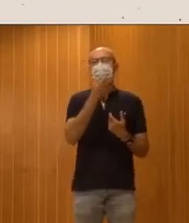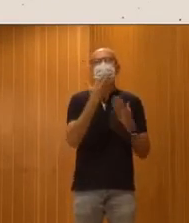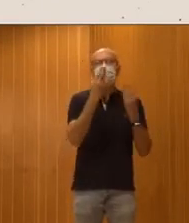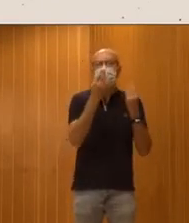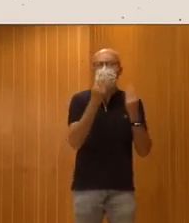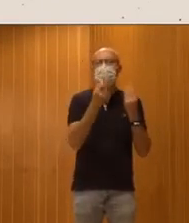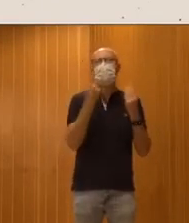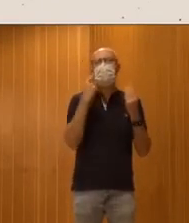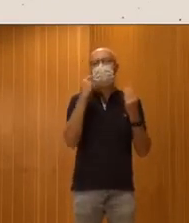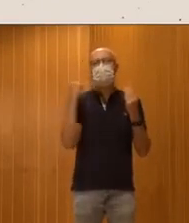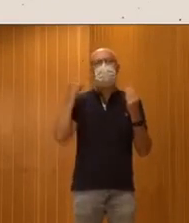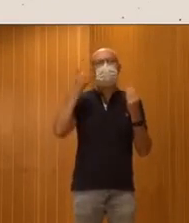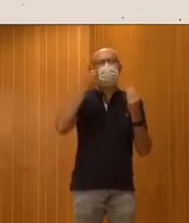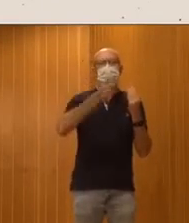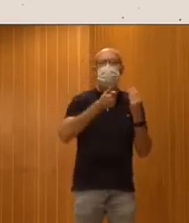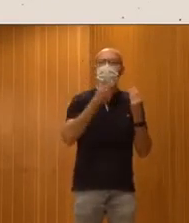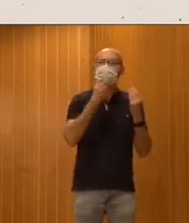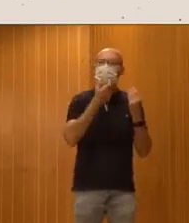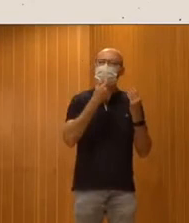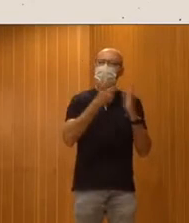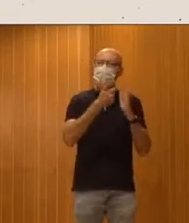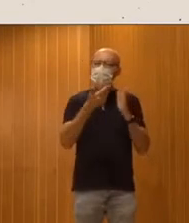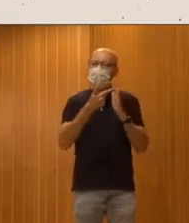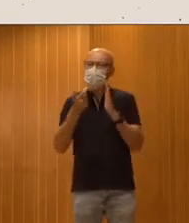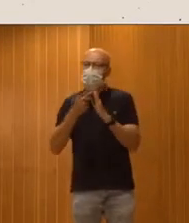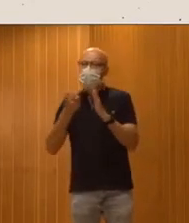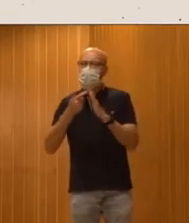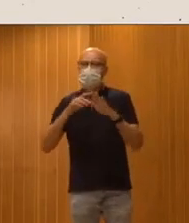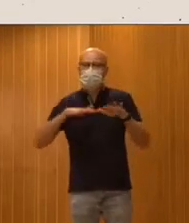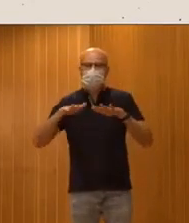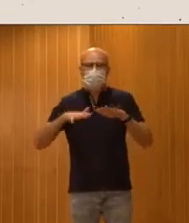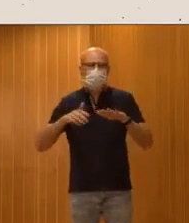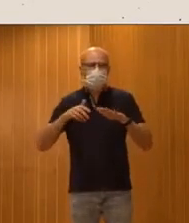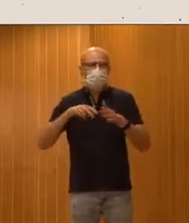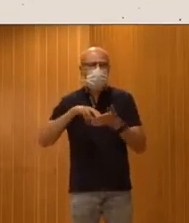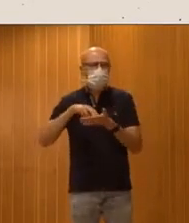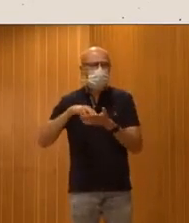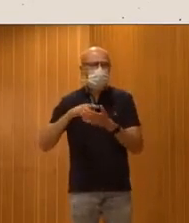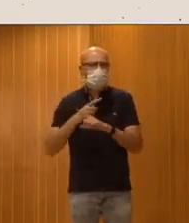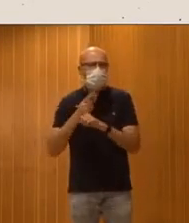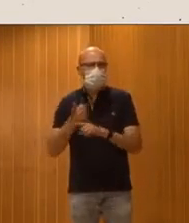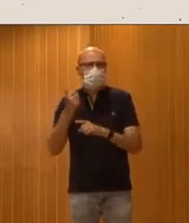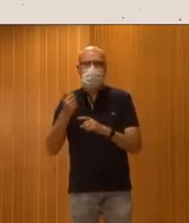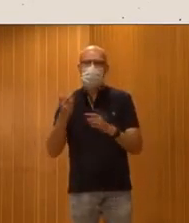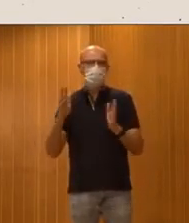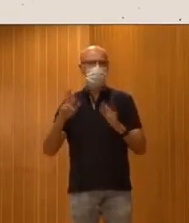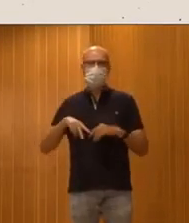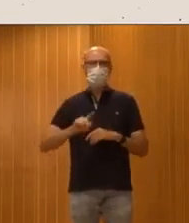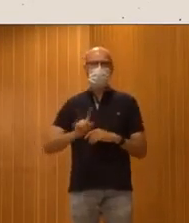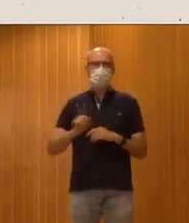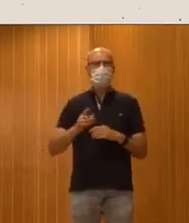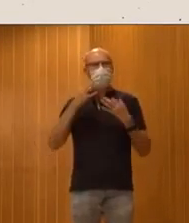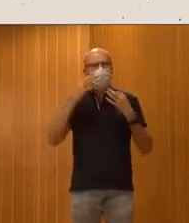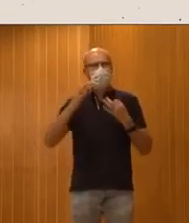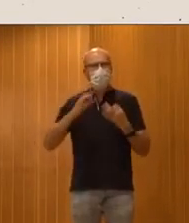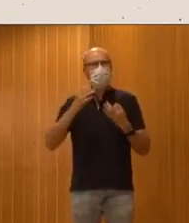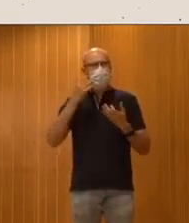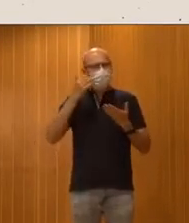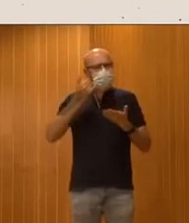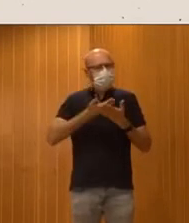al quitar tanto psicofármaco pues se agitan más los residentes. Pues no, en la mayoría de los ítems la calidad de vida